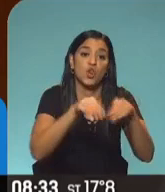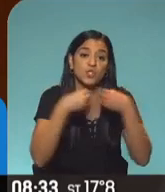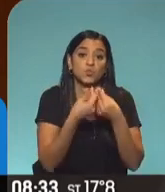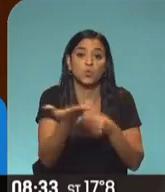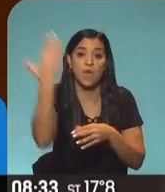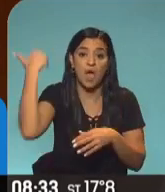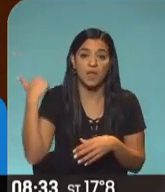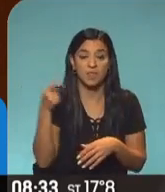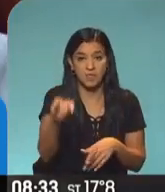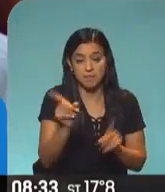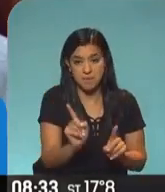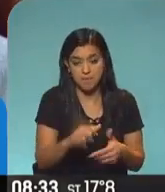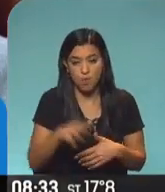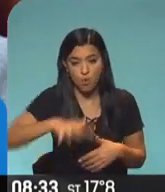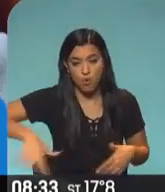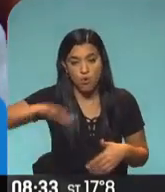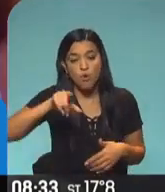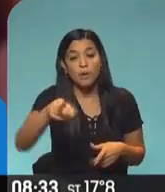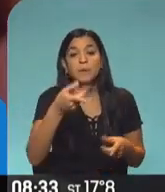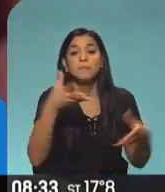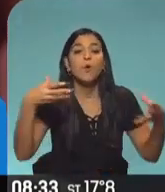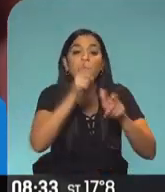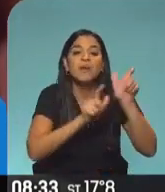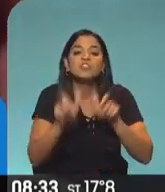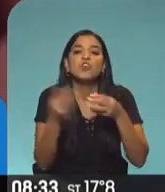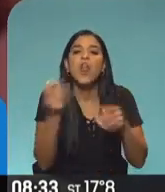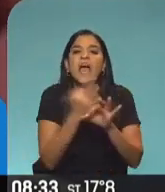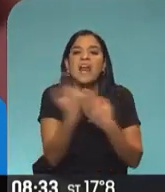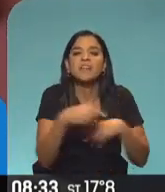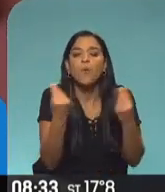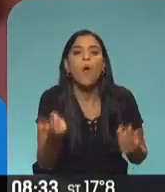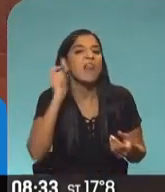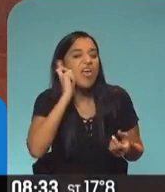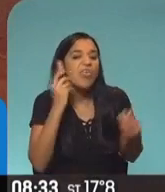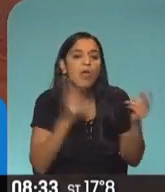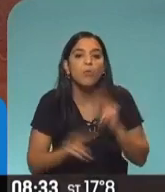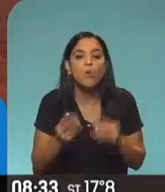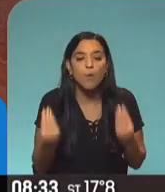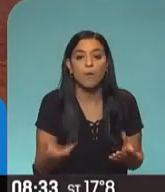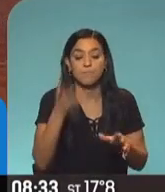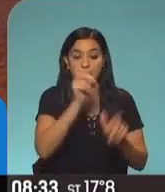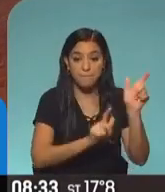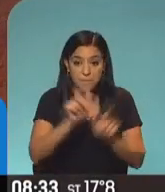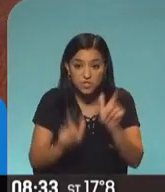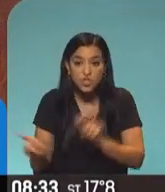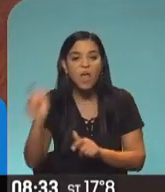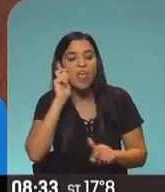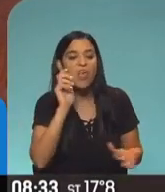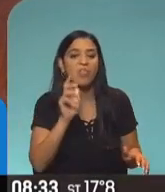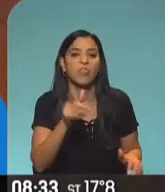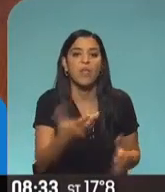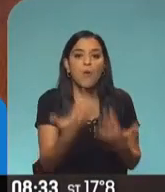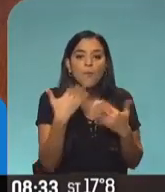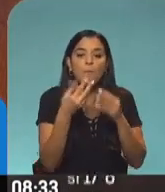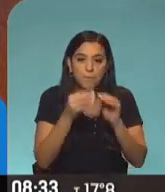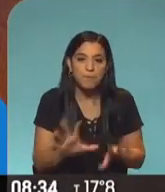tuvo en Escandinavia. Esos pacientes, ¿qué características tienen? ¿Qué edades están buscando? Son pacientes en la edad donde pueden